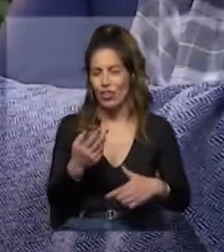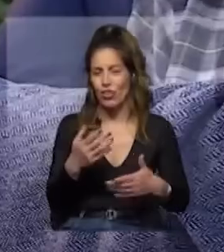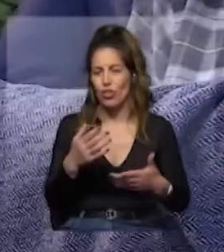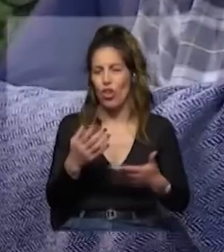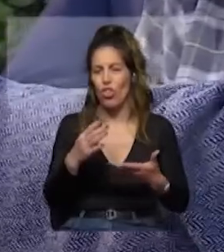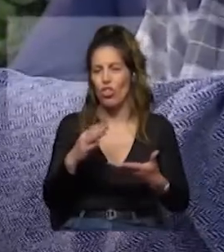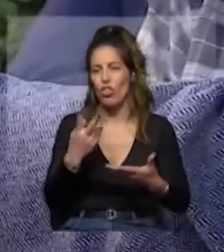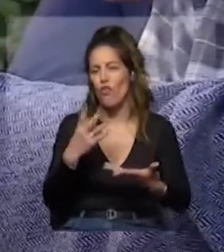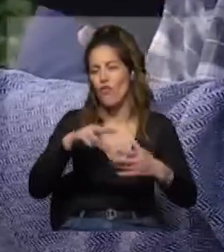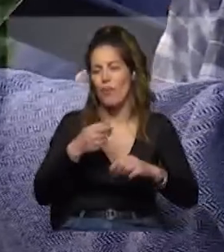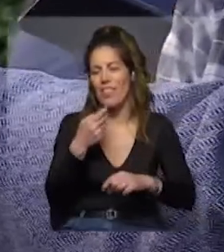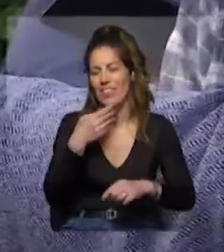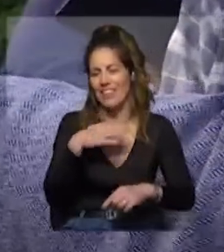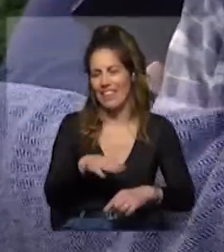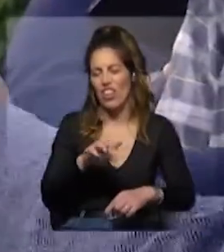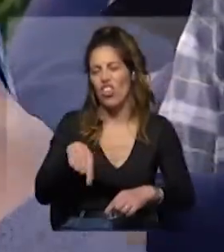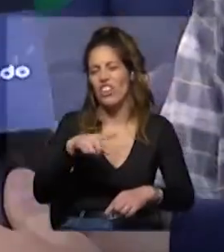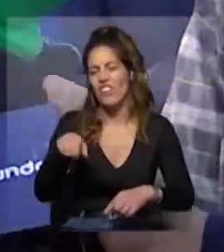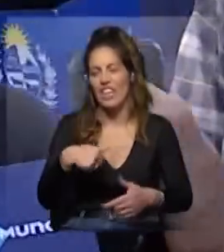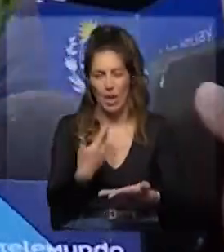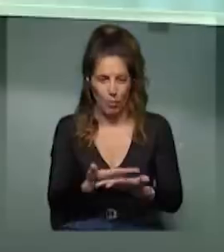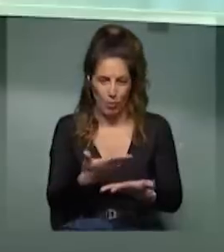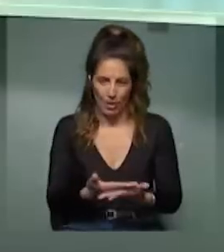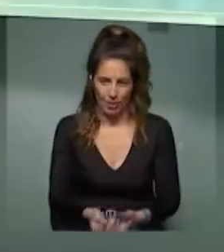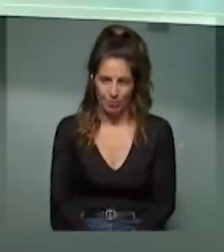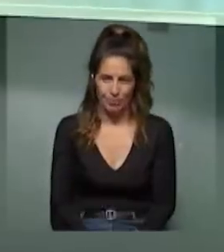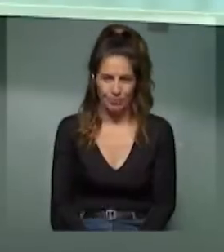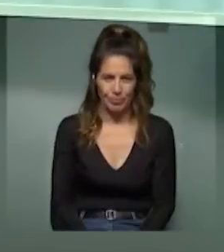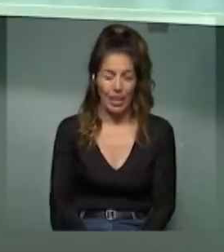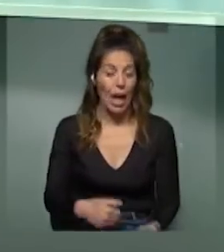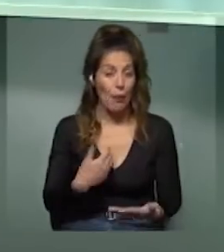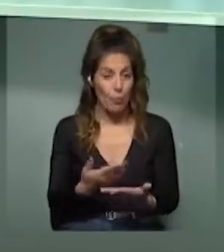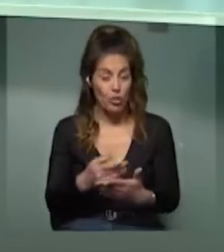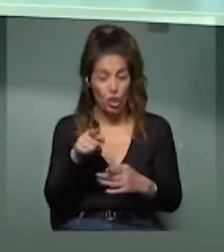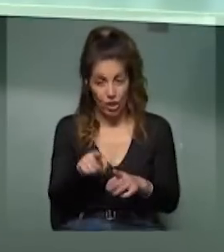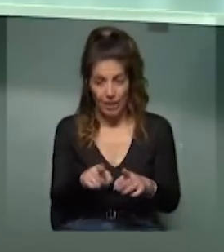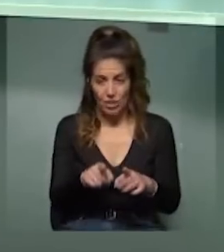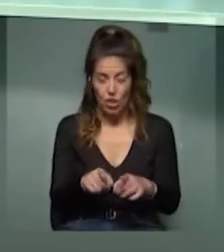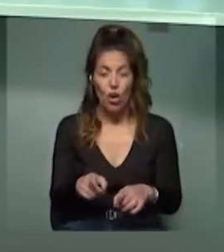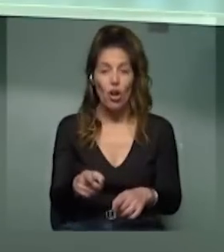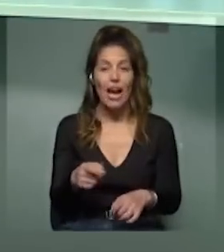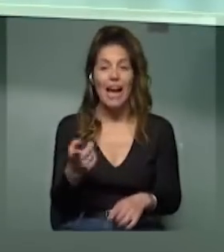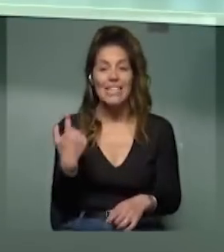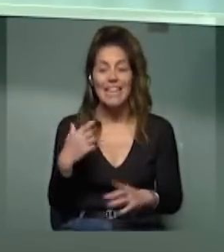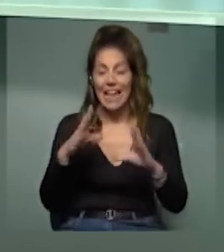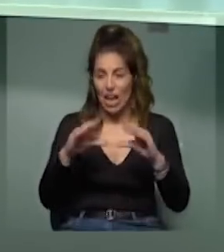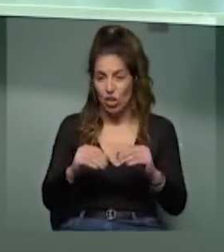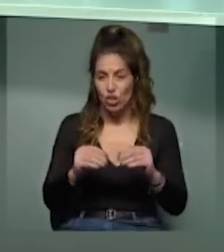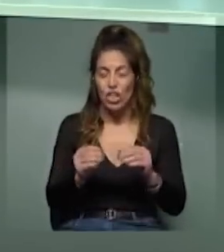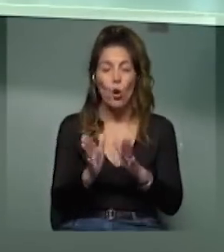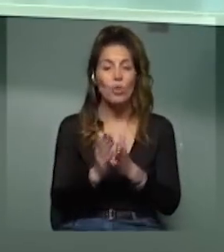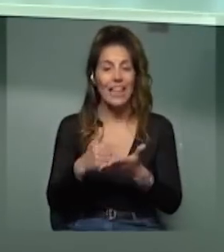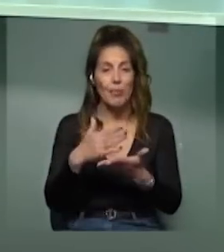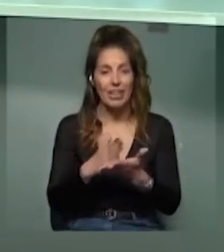De dónde viene por lo menos la propuesta Bueno A propósito del tema así lo escuchaban anoche la junta departamental de